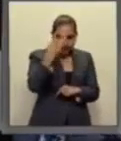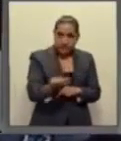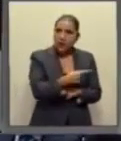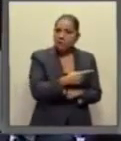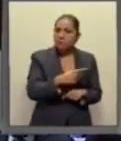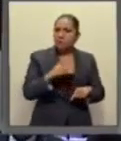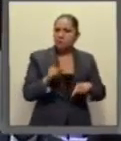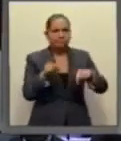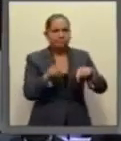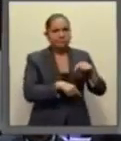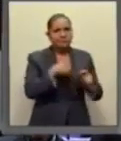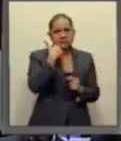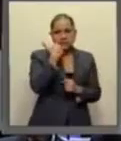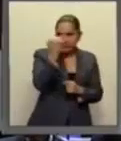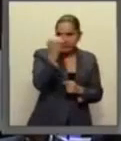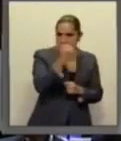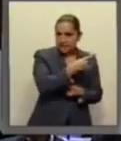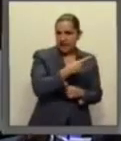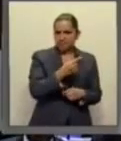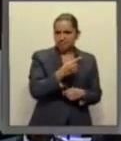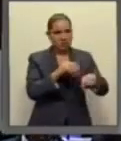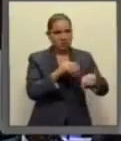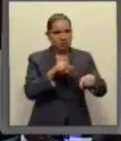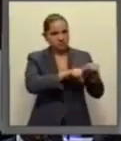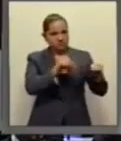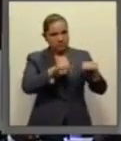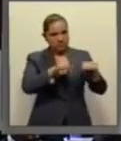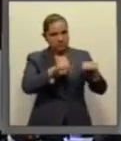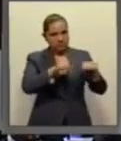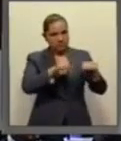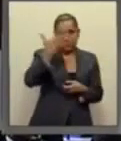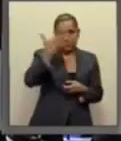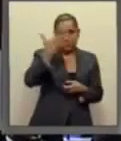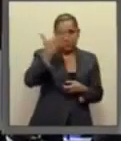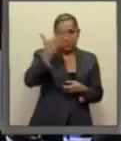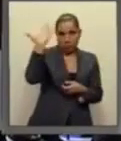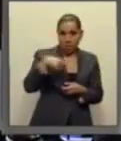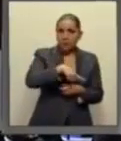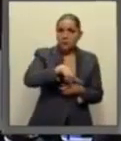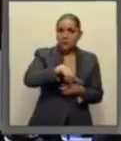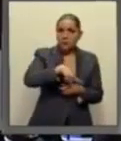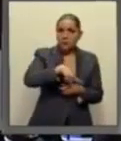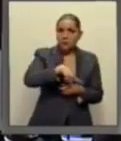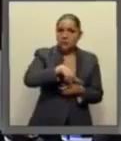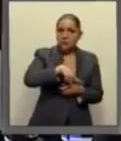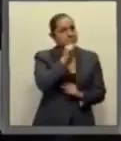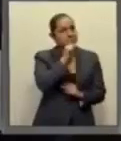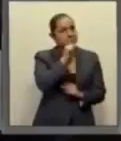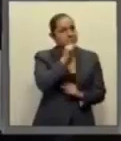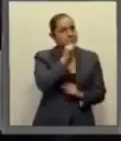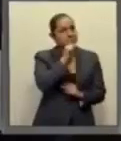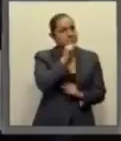roca inquebrantable que sostuvo el edificio nacional fue Benito Juárez.